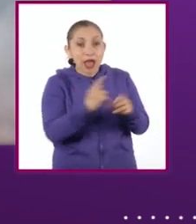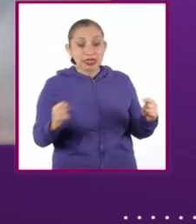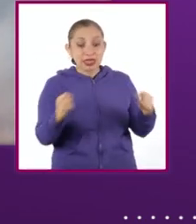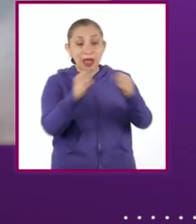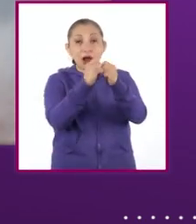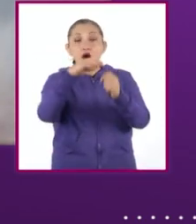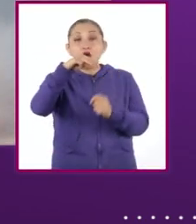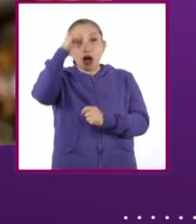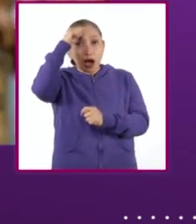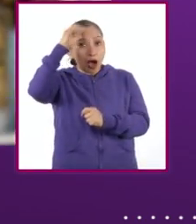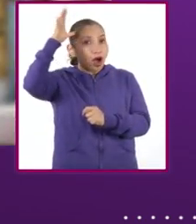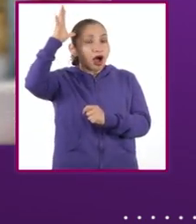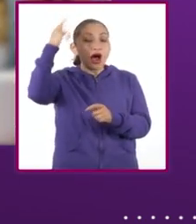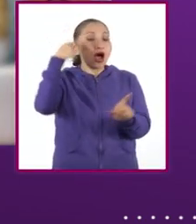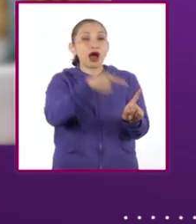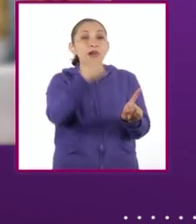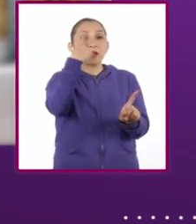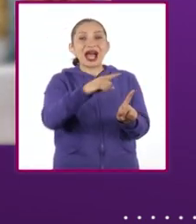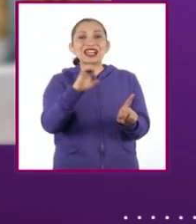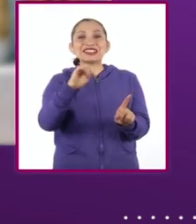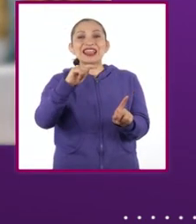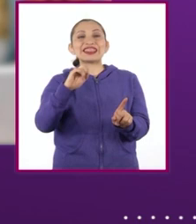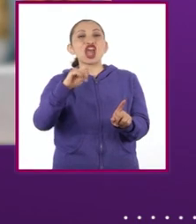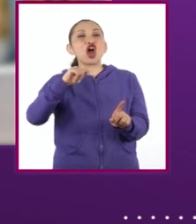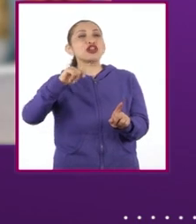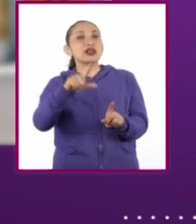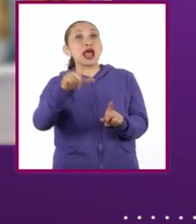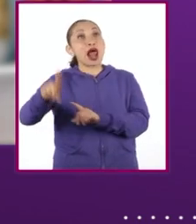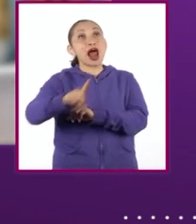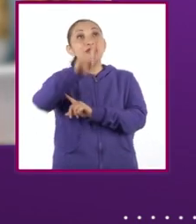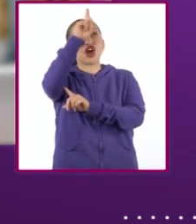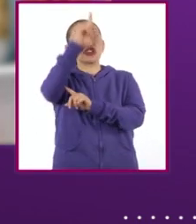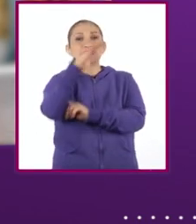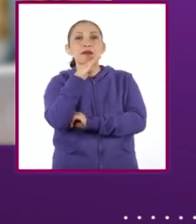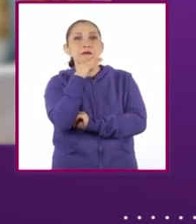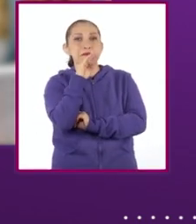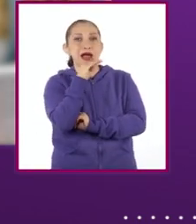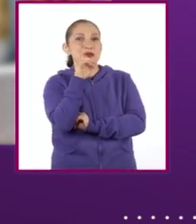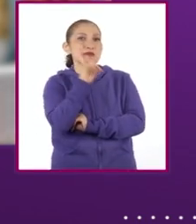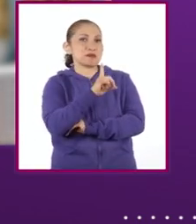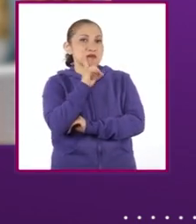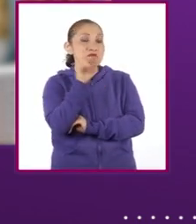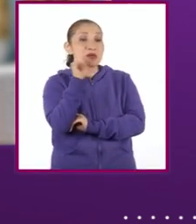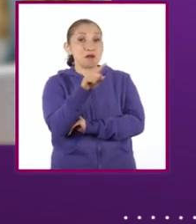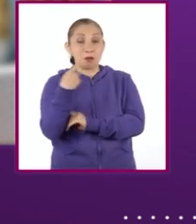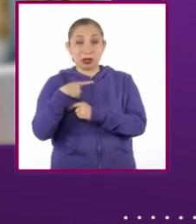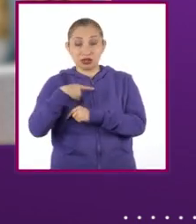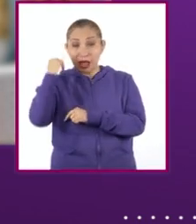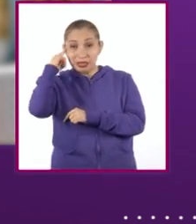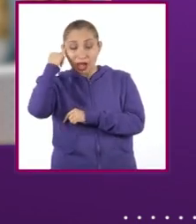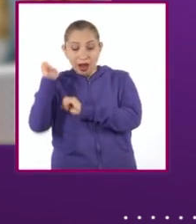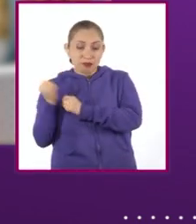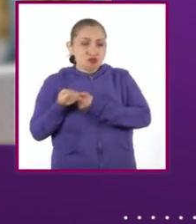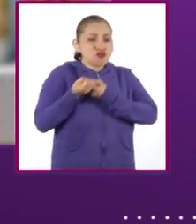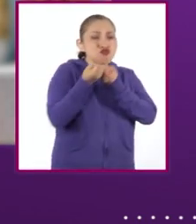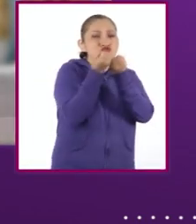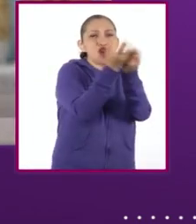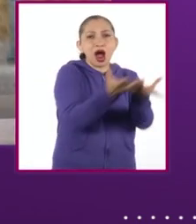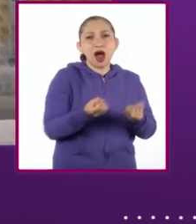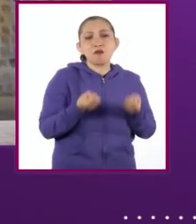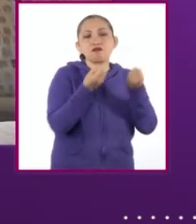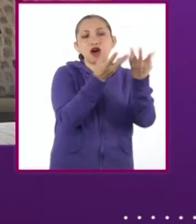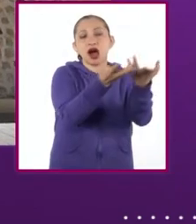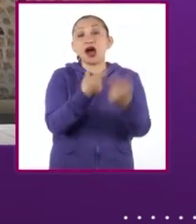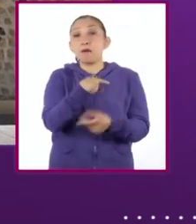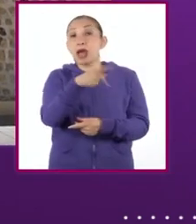templo mexica dedicado a Centeotl, la diosa del maíz, a donde los indígenas llevaban ofrendas.